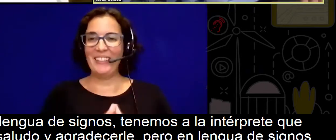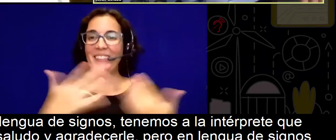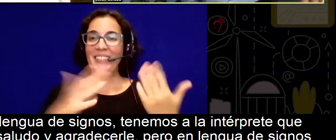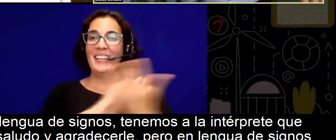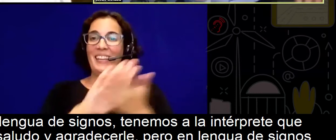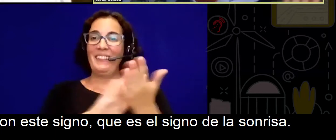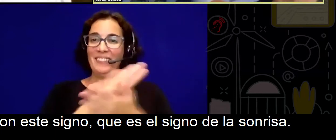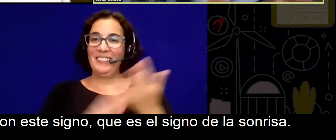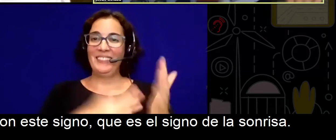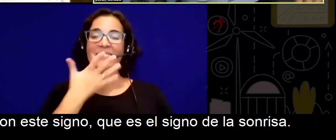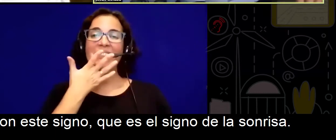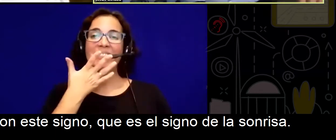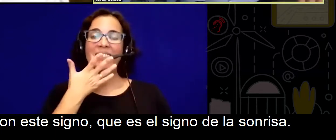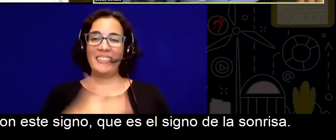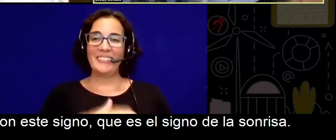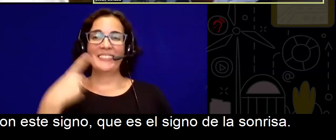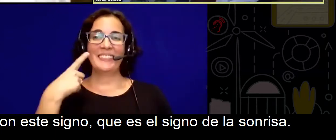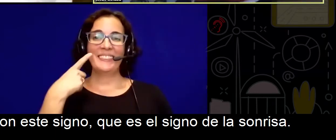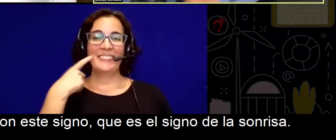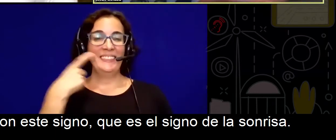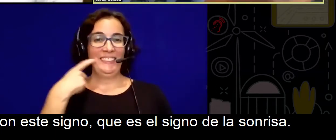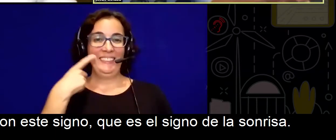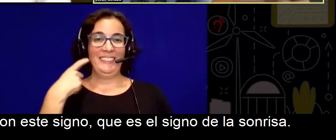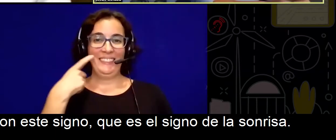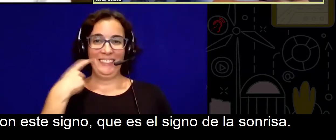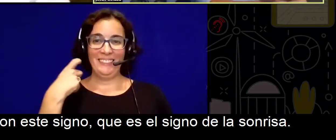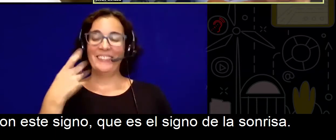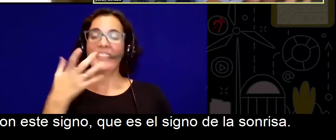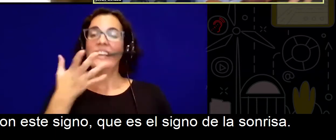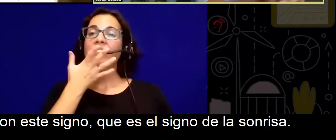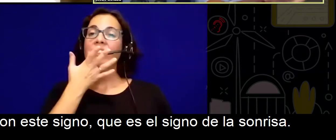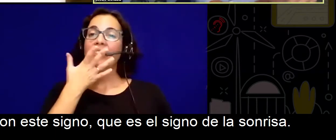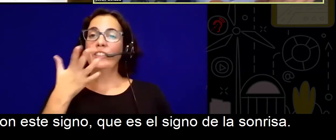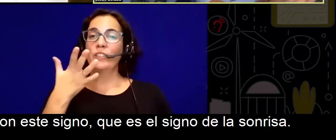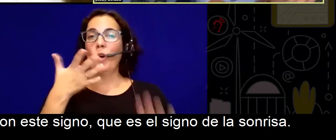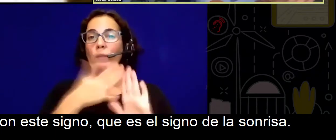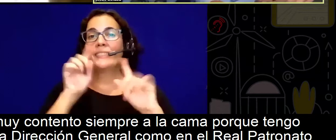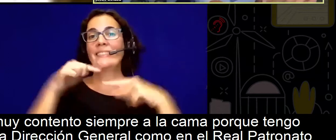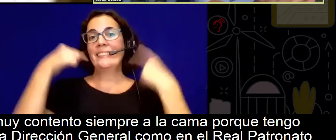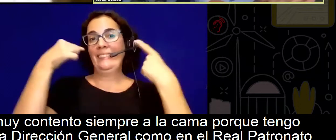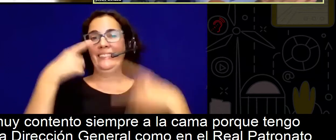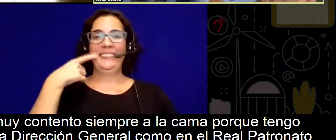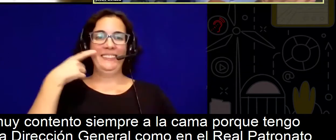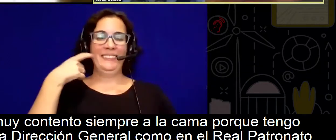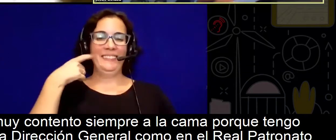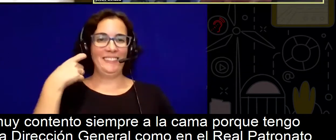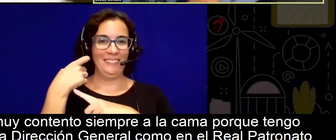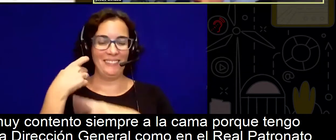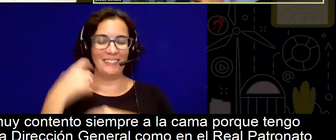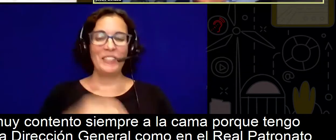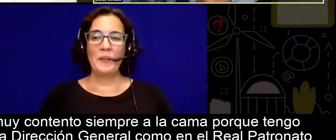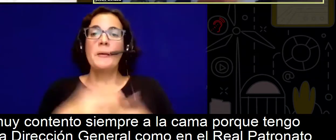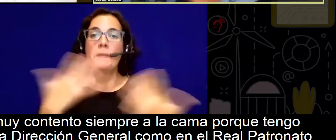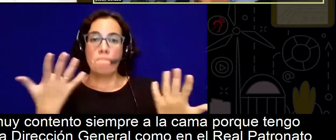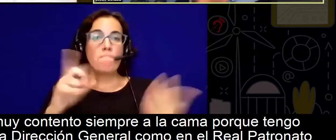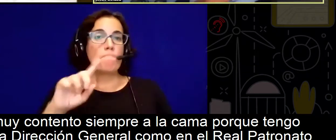signos me bautizaron con este signo que es el signo de la sonrisa, ¿no? Pues mira, primero me voy muy